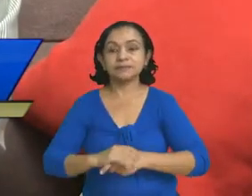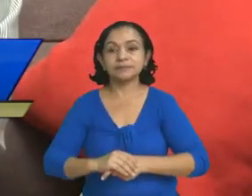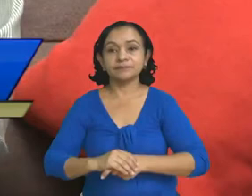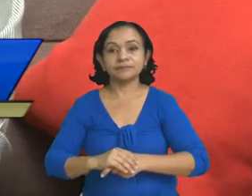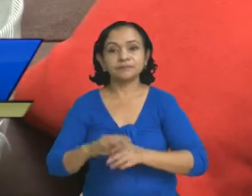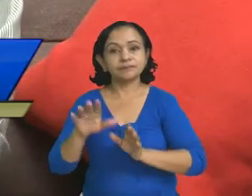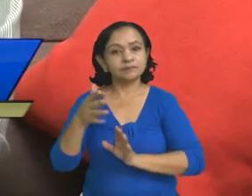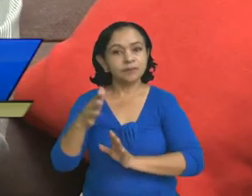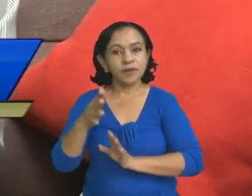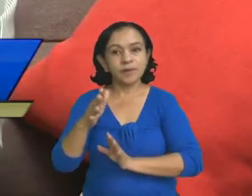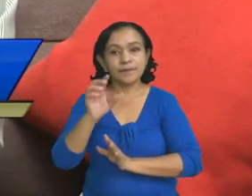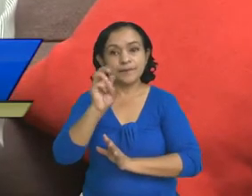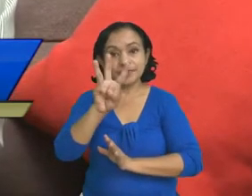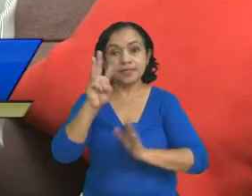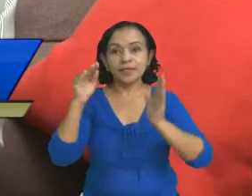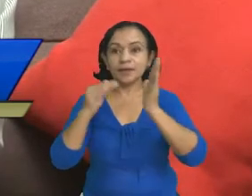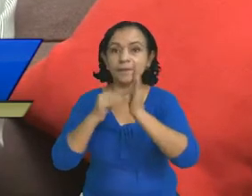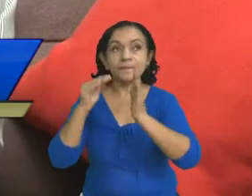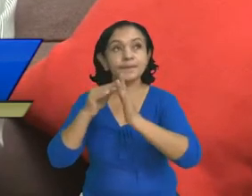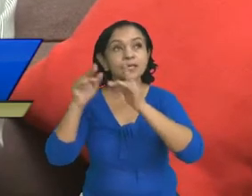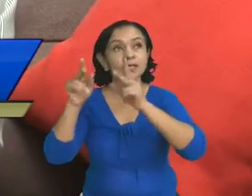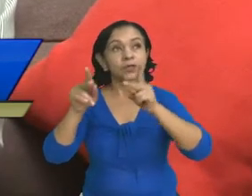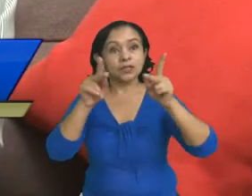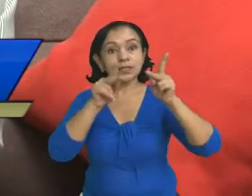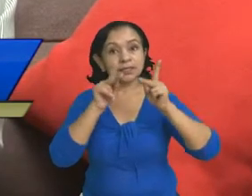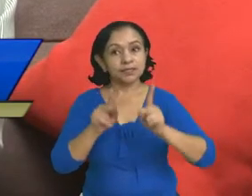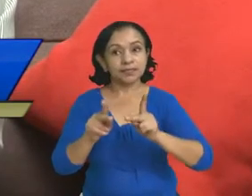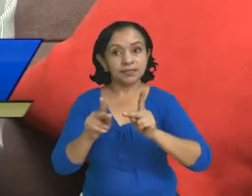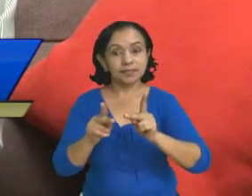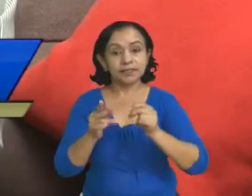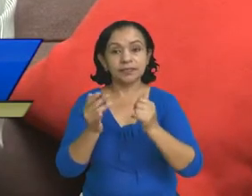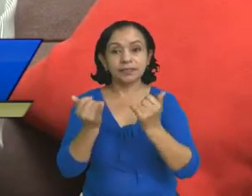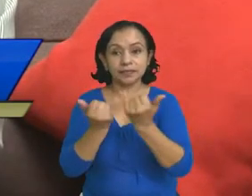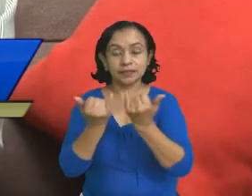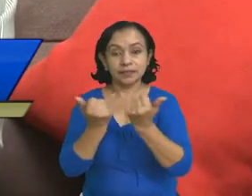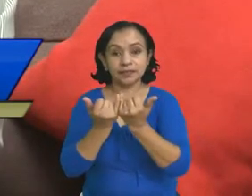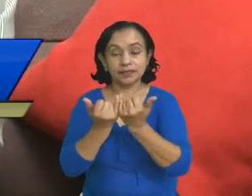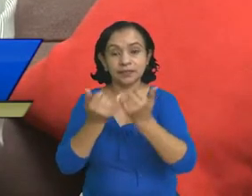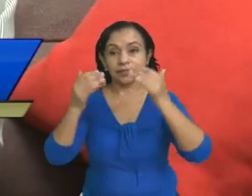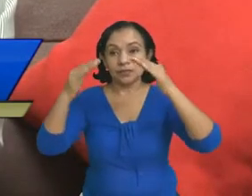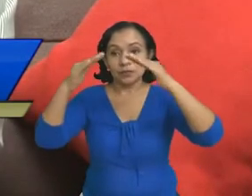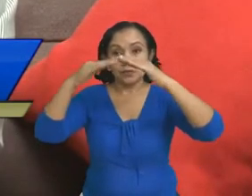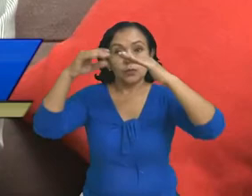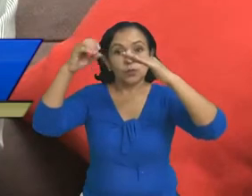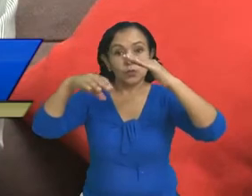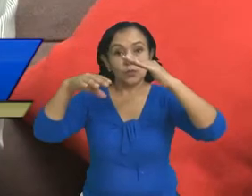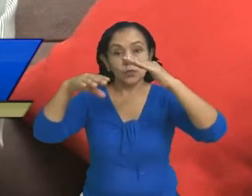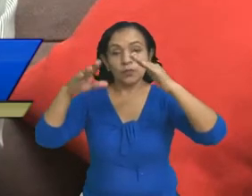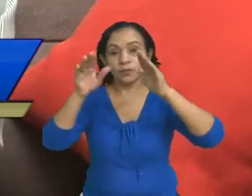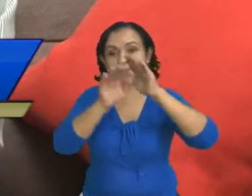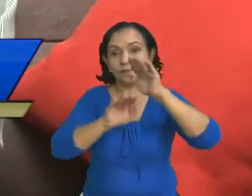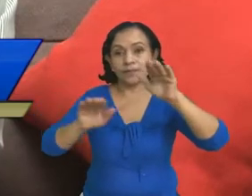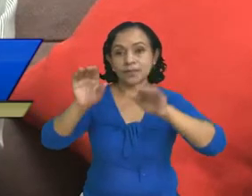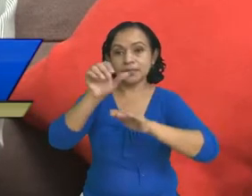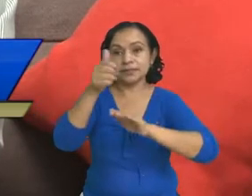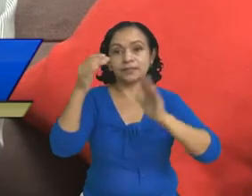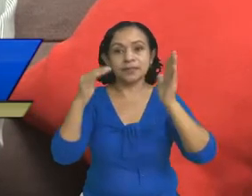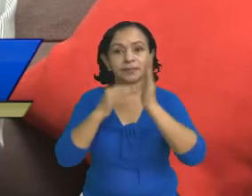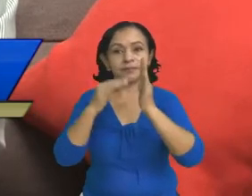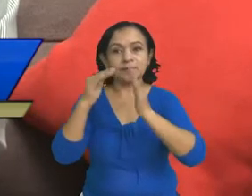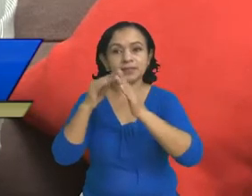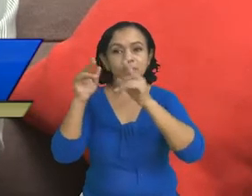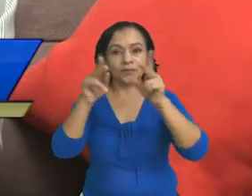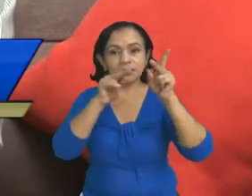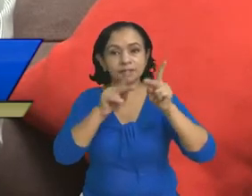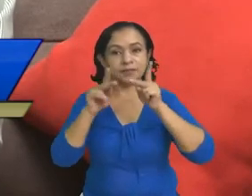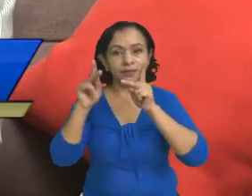apenas 3 millones de personas gozaban de energía eléctrica. Hoy más de 6 millones de personas